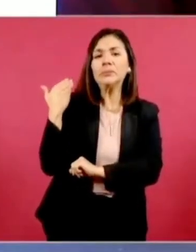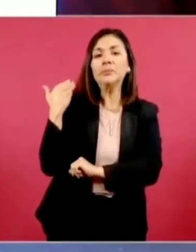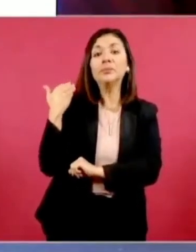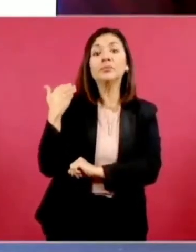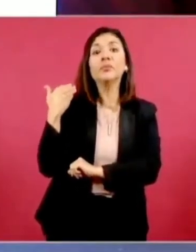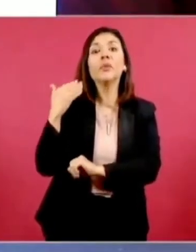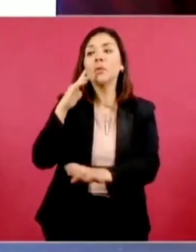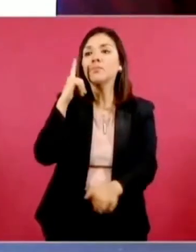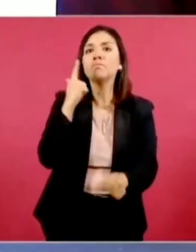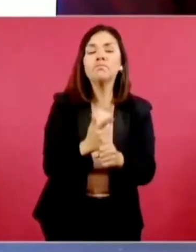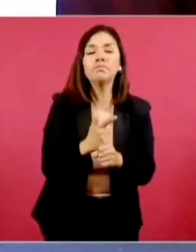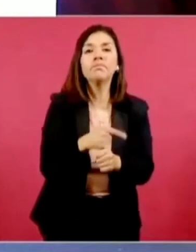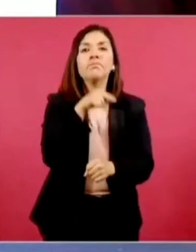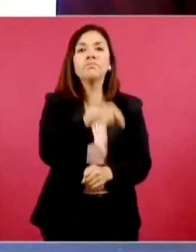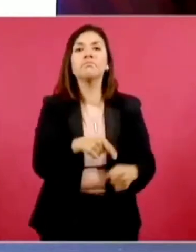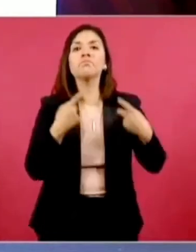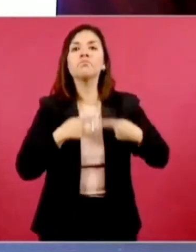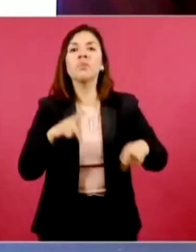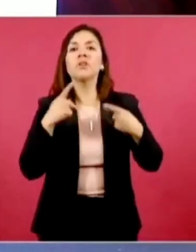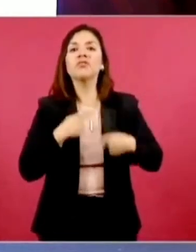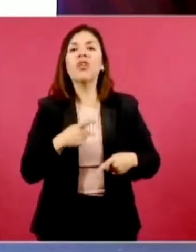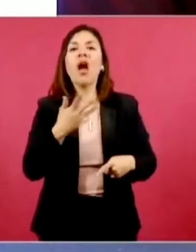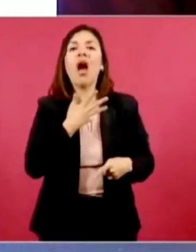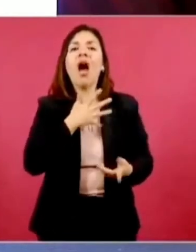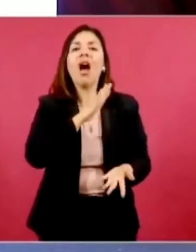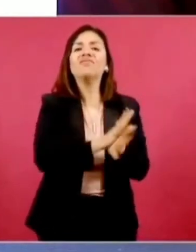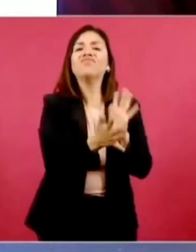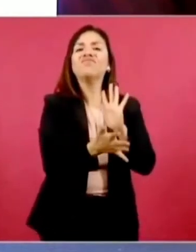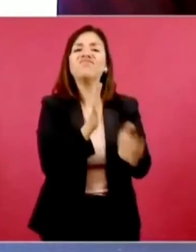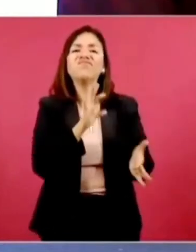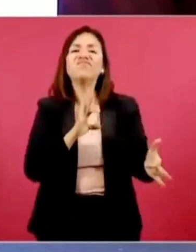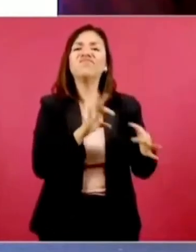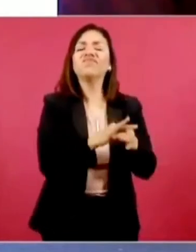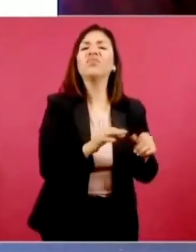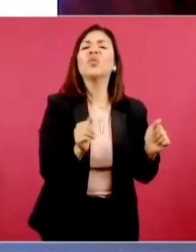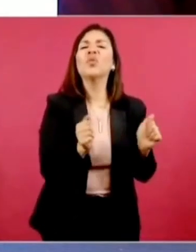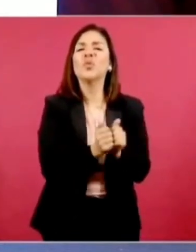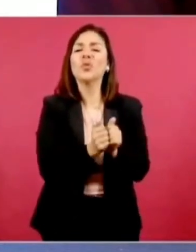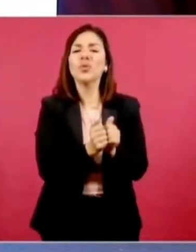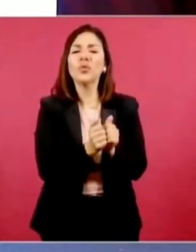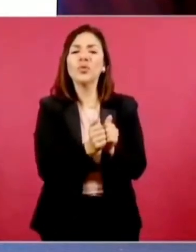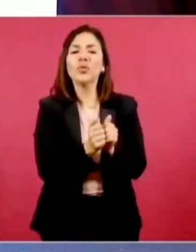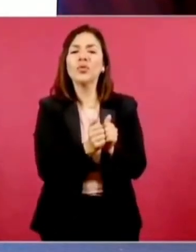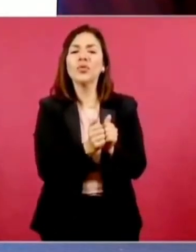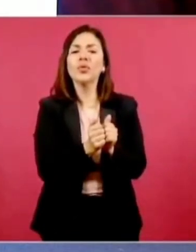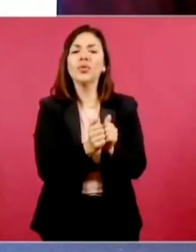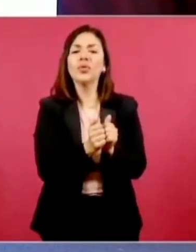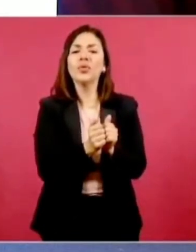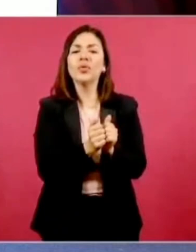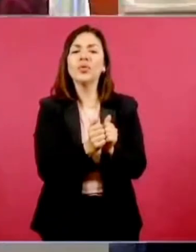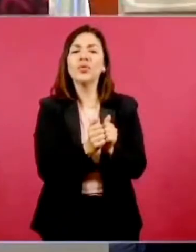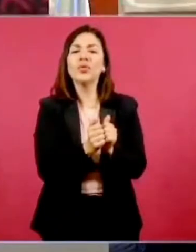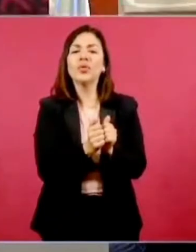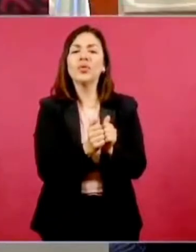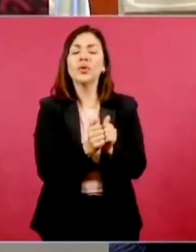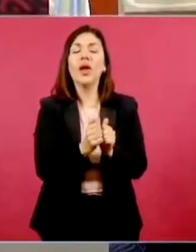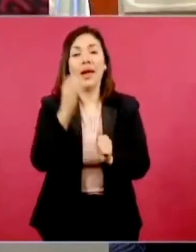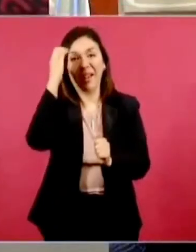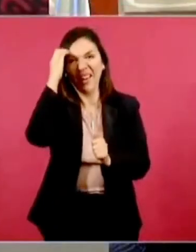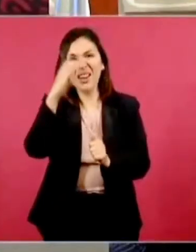fue descubierto por sus vínculos con Genaro García Luna. la delincuencia